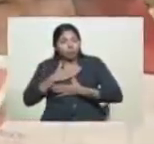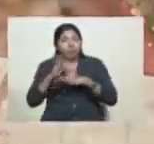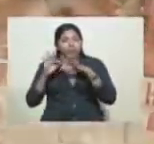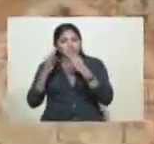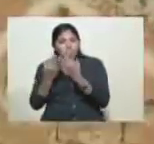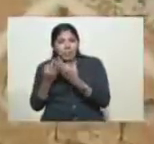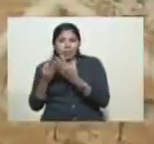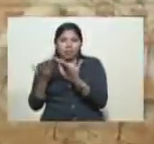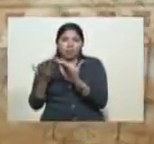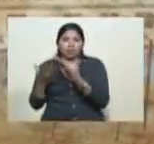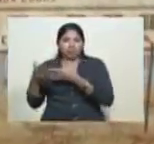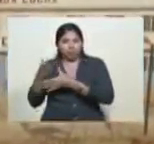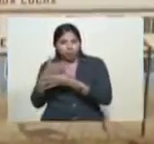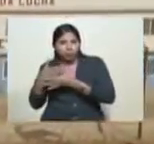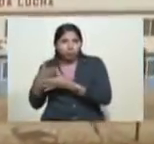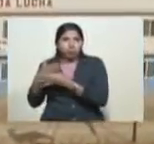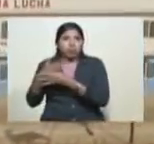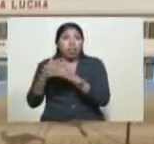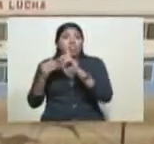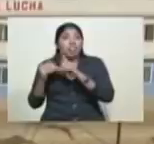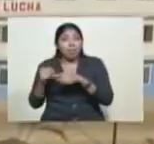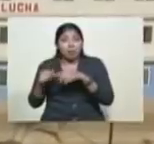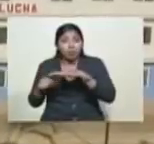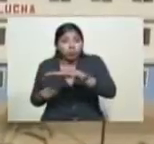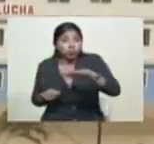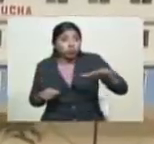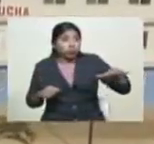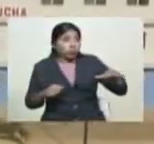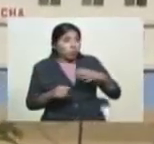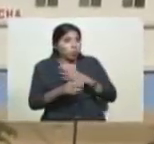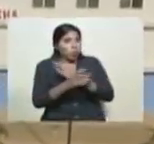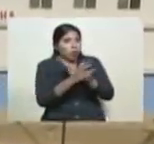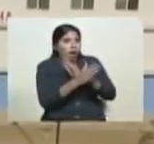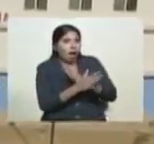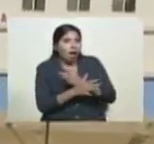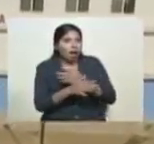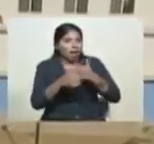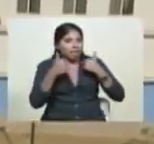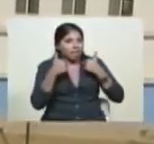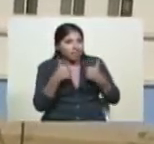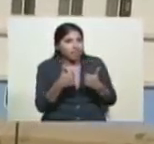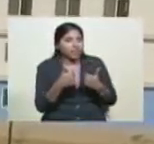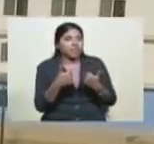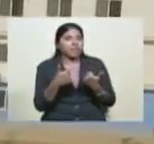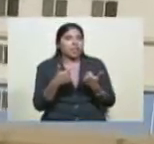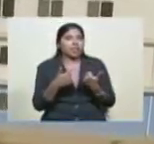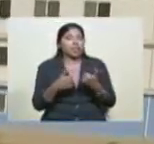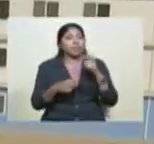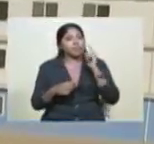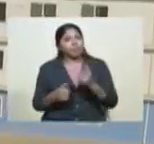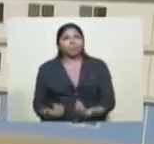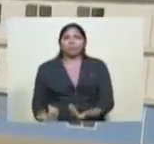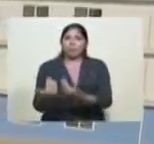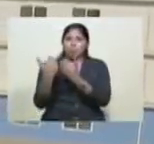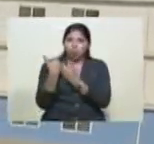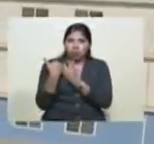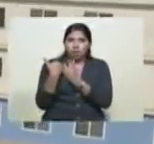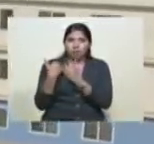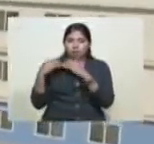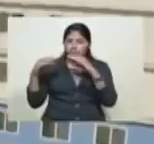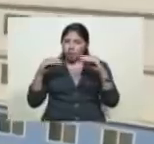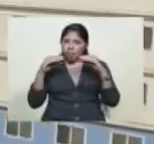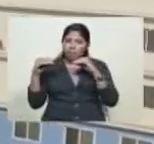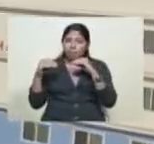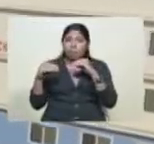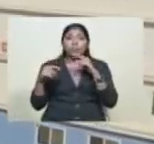familia un hogar, sino que van a tener todos estos espacios para jugar. Y conversábamos sobre las responsabilidades, ¿no?